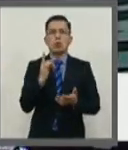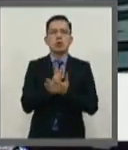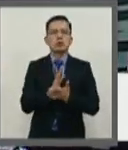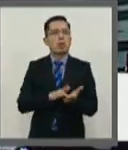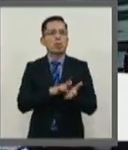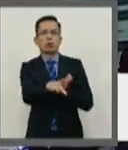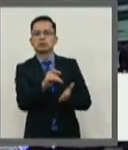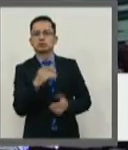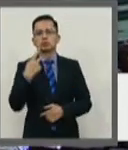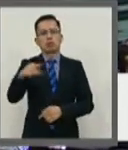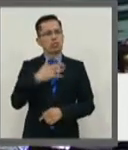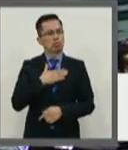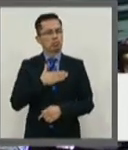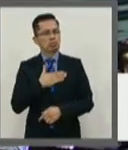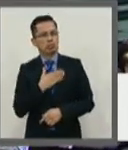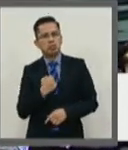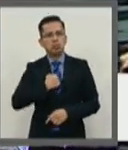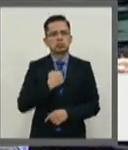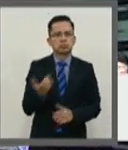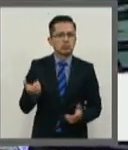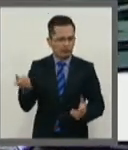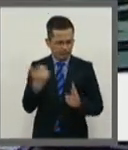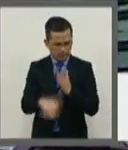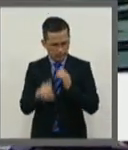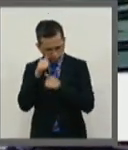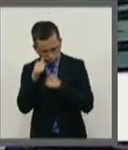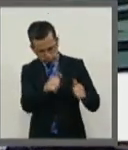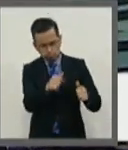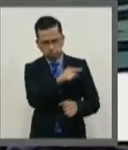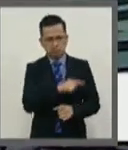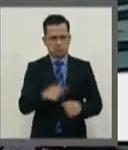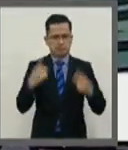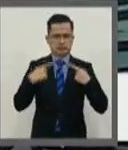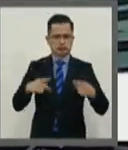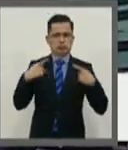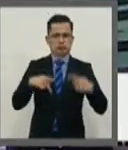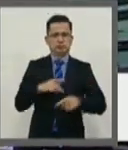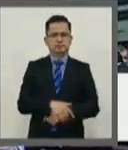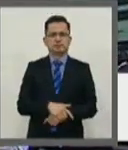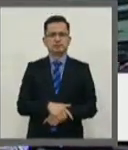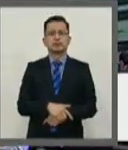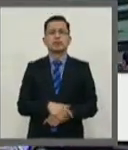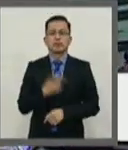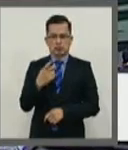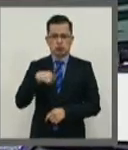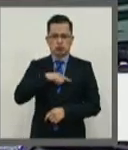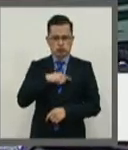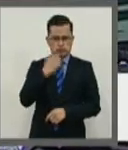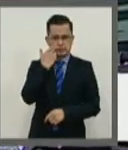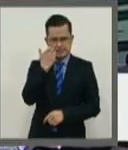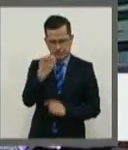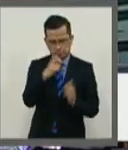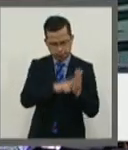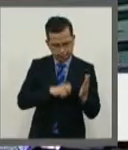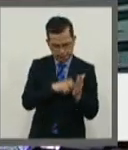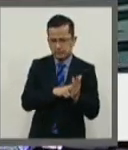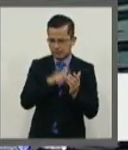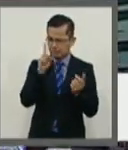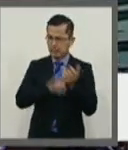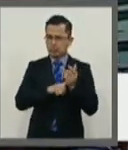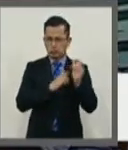se olvidan de la gente que votó por ellos. Bajo esta limitación que planteamos reformar en los estados de la República, las